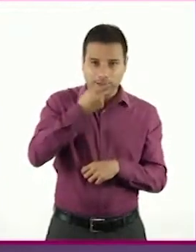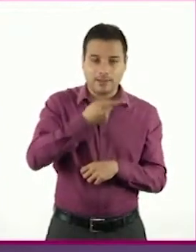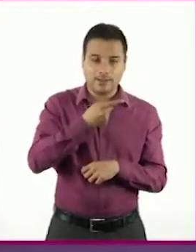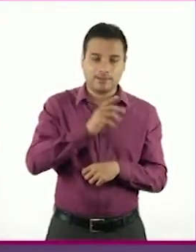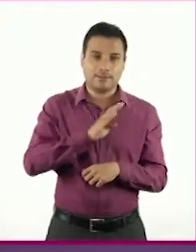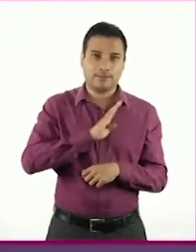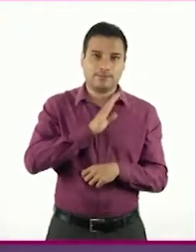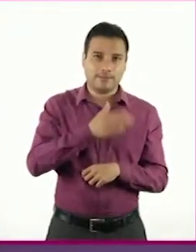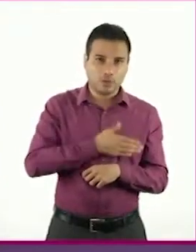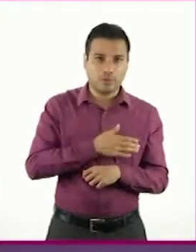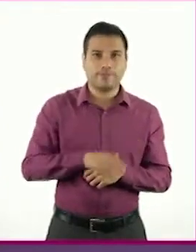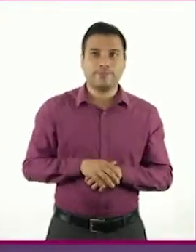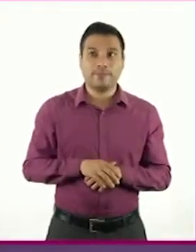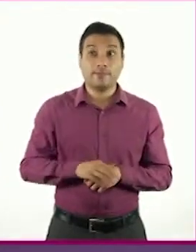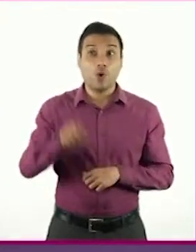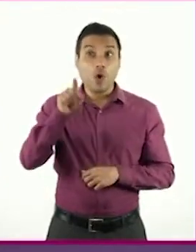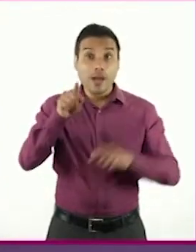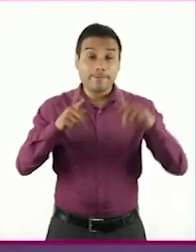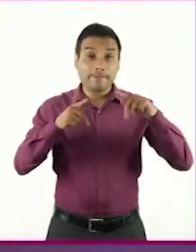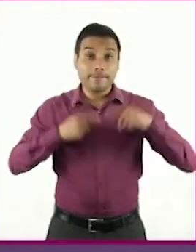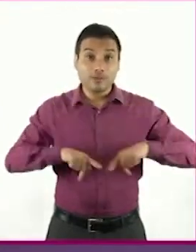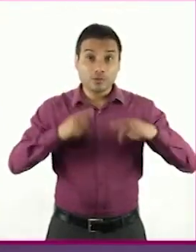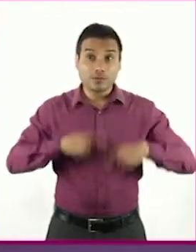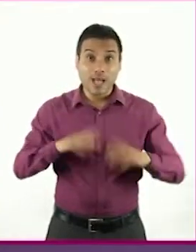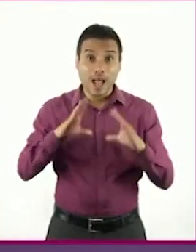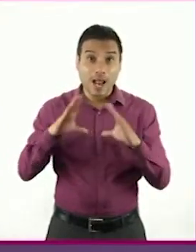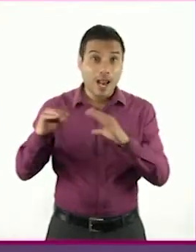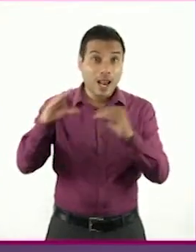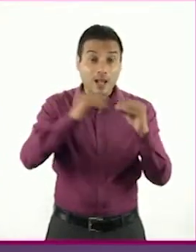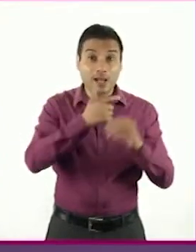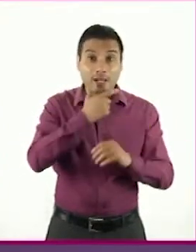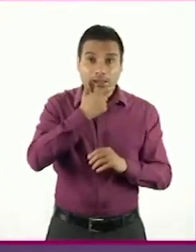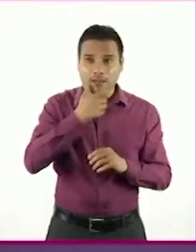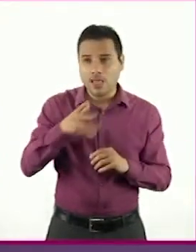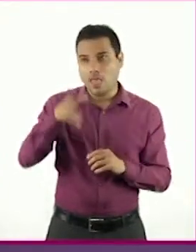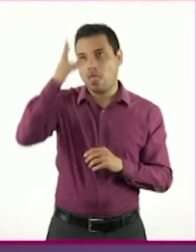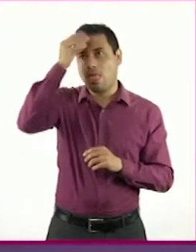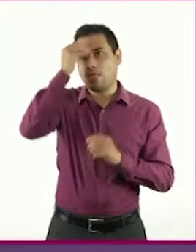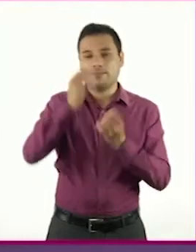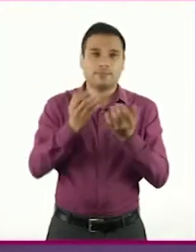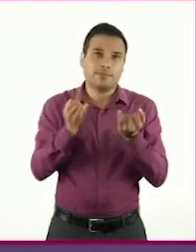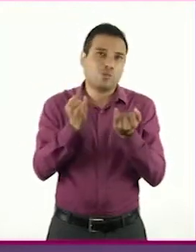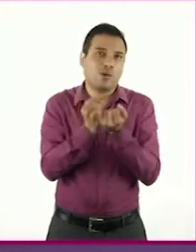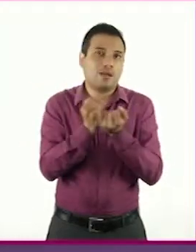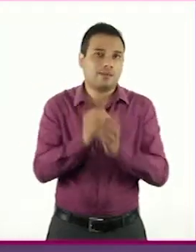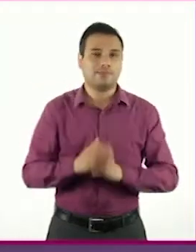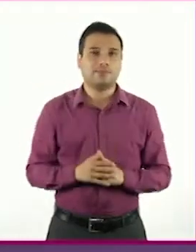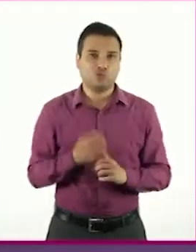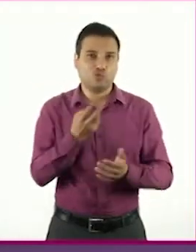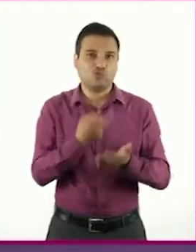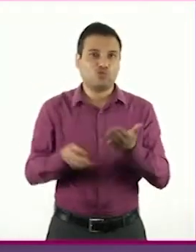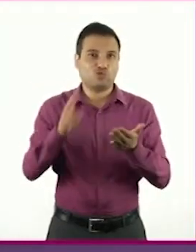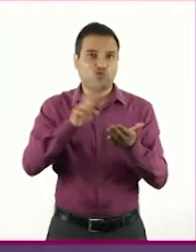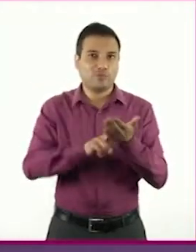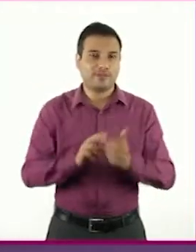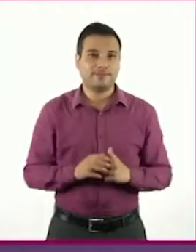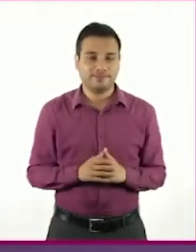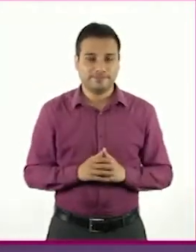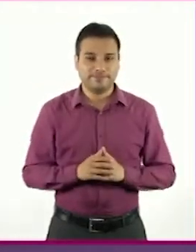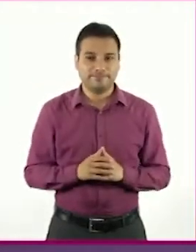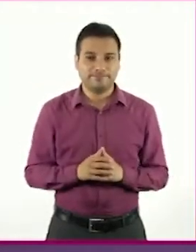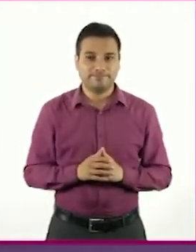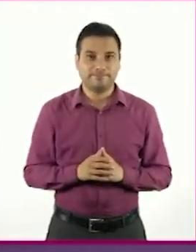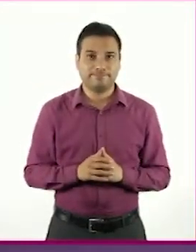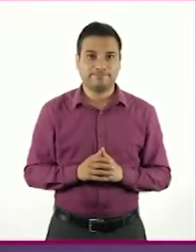es adoptado al migrar o crecer en ese país e introducirse en su sociedad. Totalmente traducido,